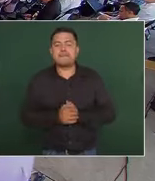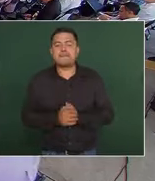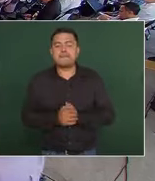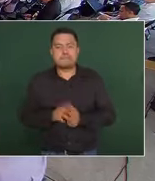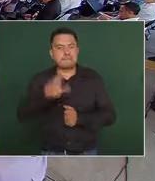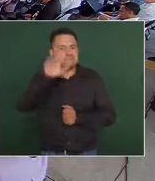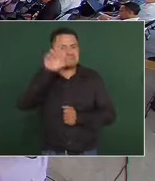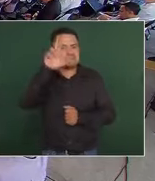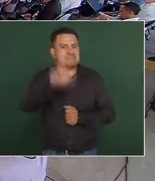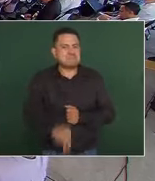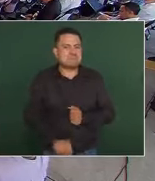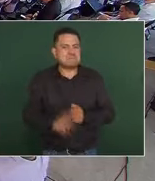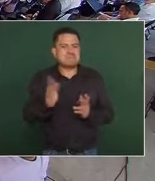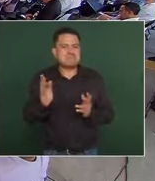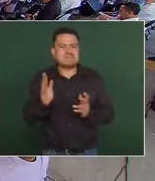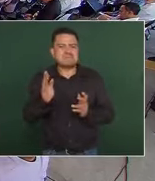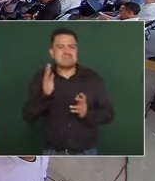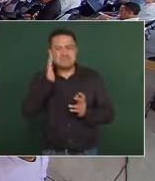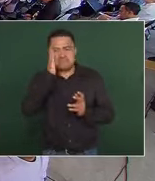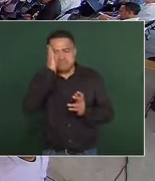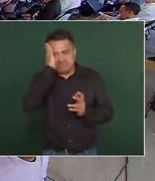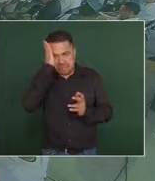no están mordiendo